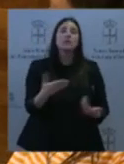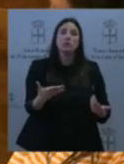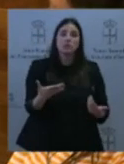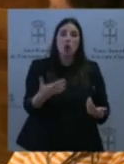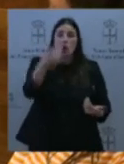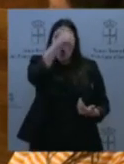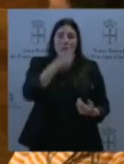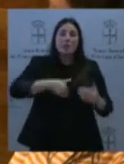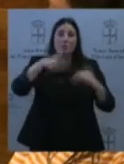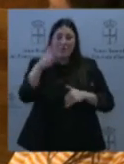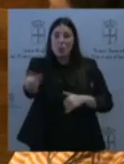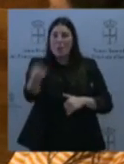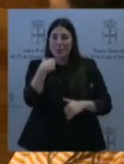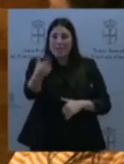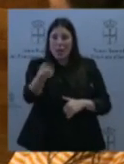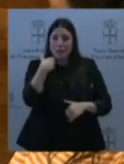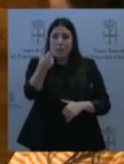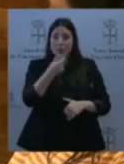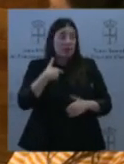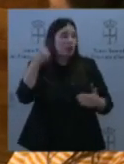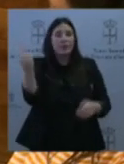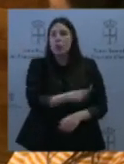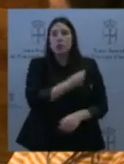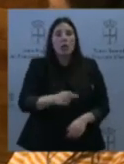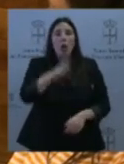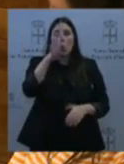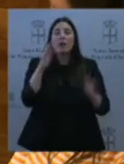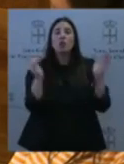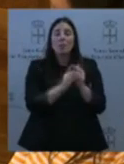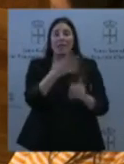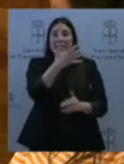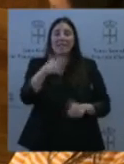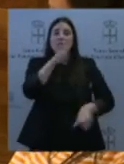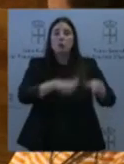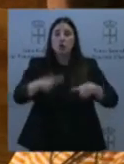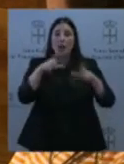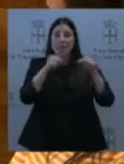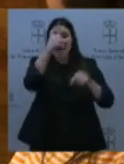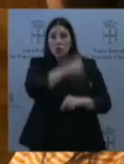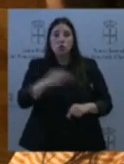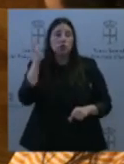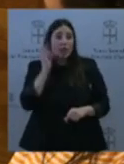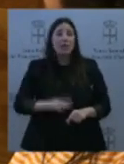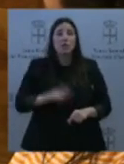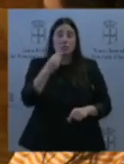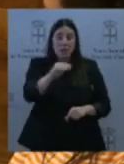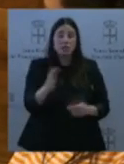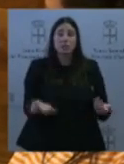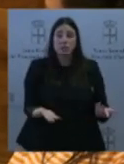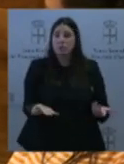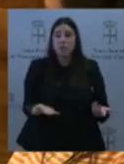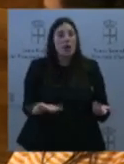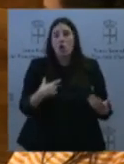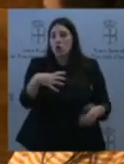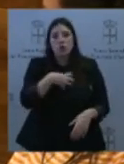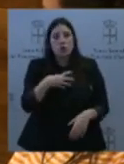total 4.500 asturianos y asturianas más para un total de 265.000 con ansiolíticos, 181.000 con antidepresivos. ¿Por qué se está